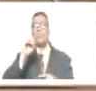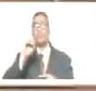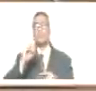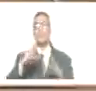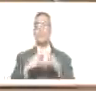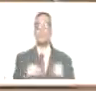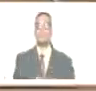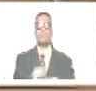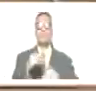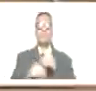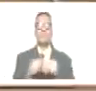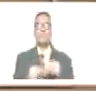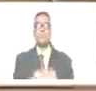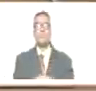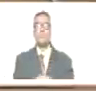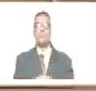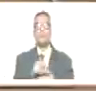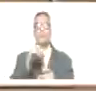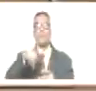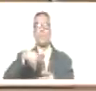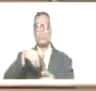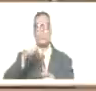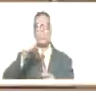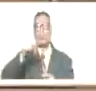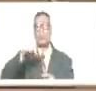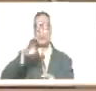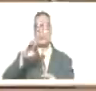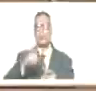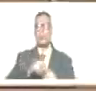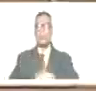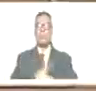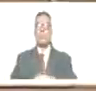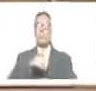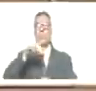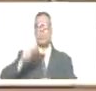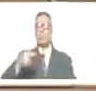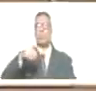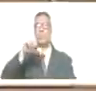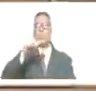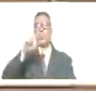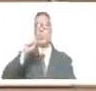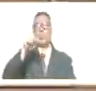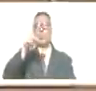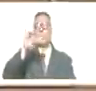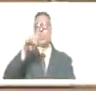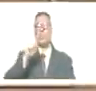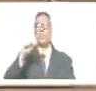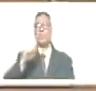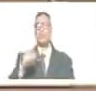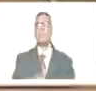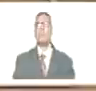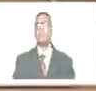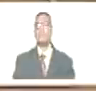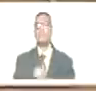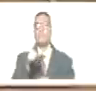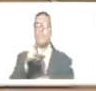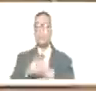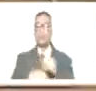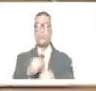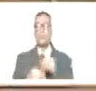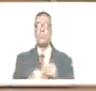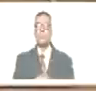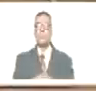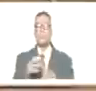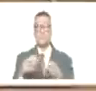AA-L-2023-00010 componencia de la magistrada doctora Gladys María Gutiérrez Alvarado, mediante la cual la sala